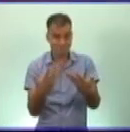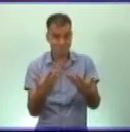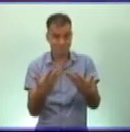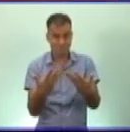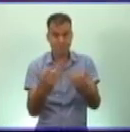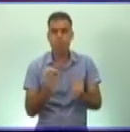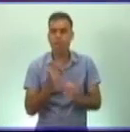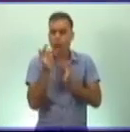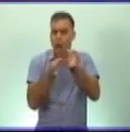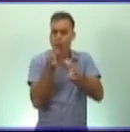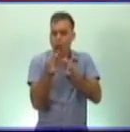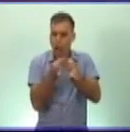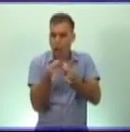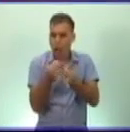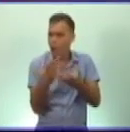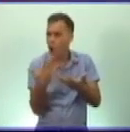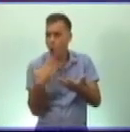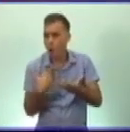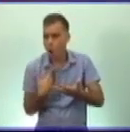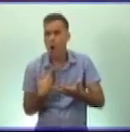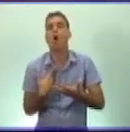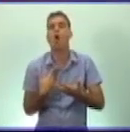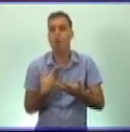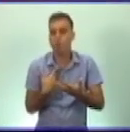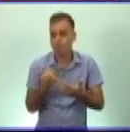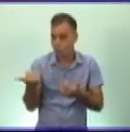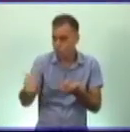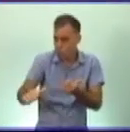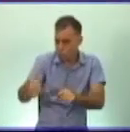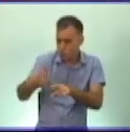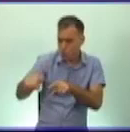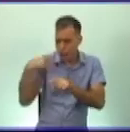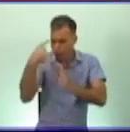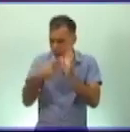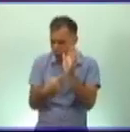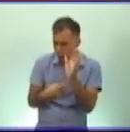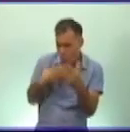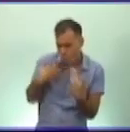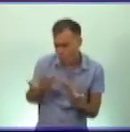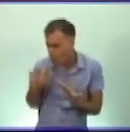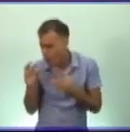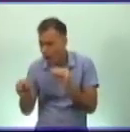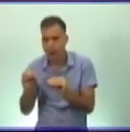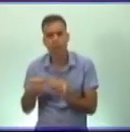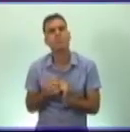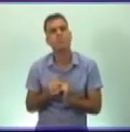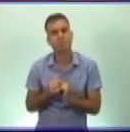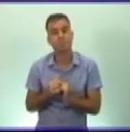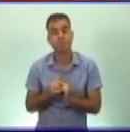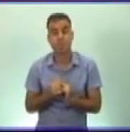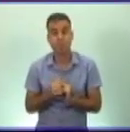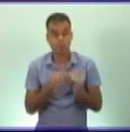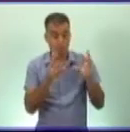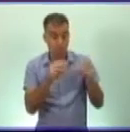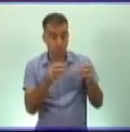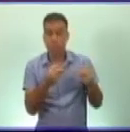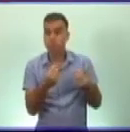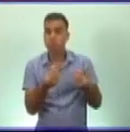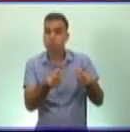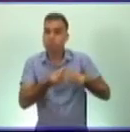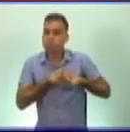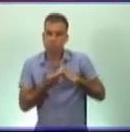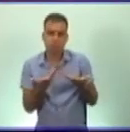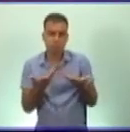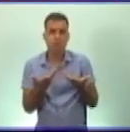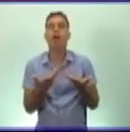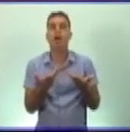diciendo la naturaleza de las sustancias que reaccionan y que se producen. Y desde el punto de vista cuantitativo, nos da información de la